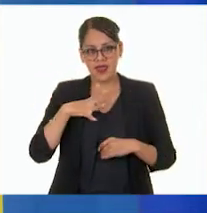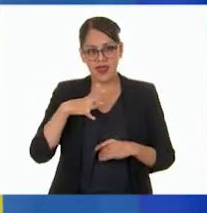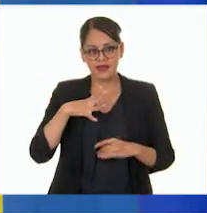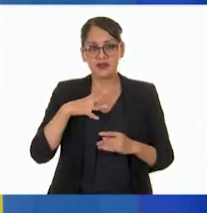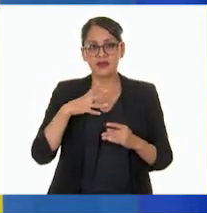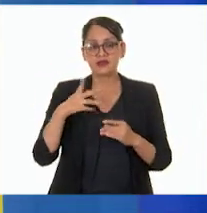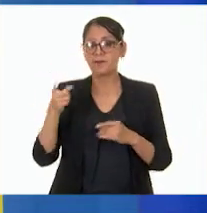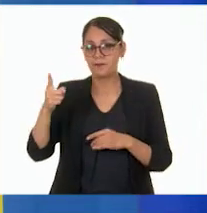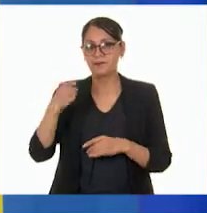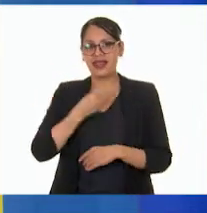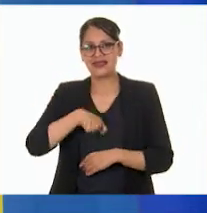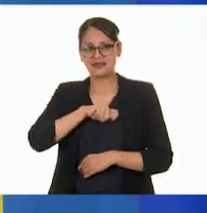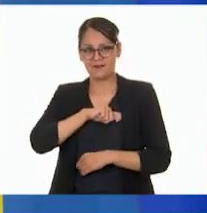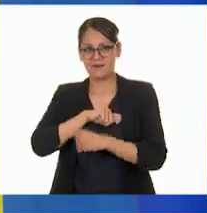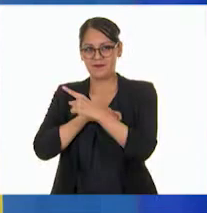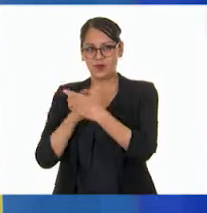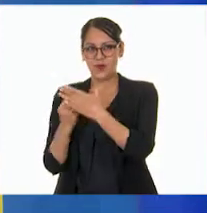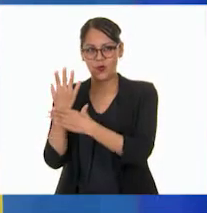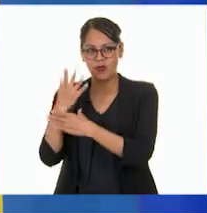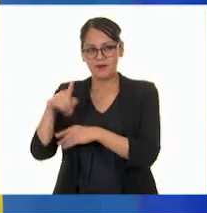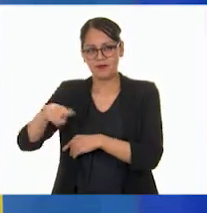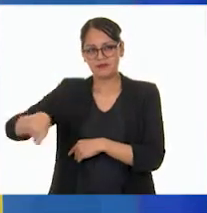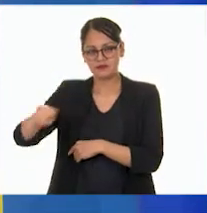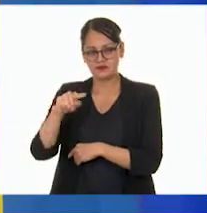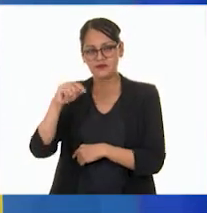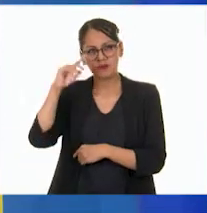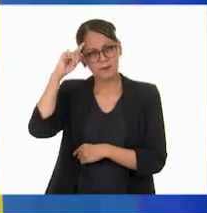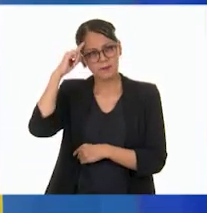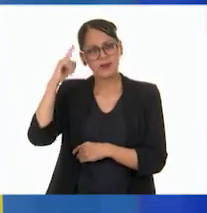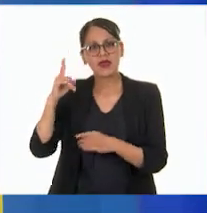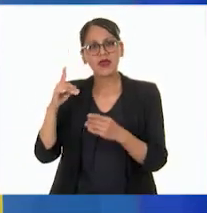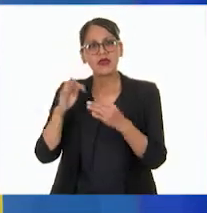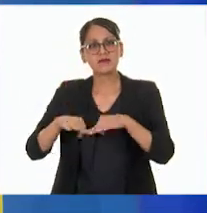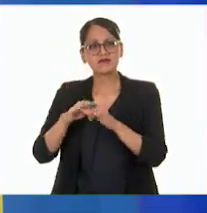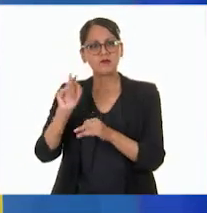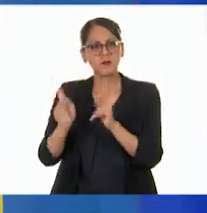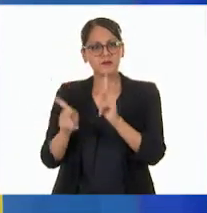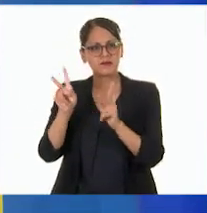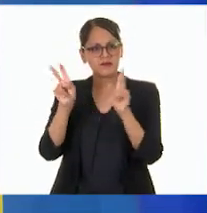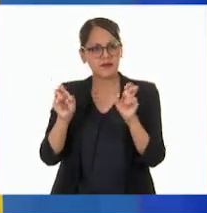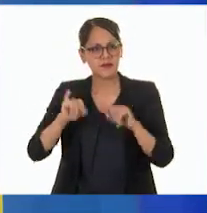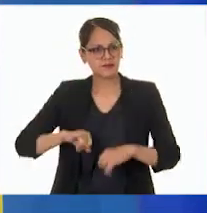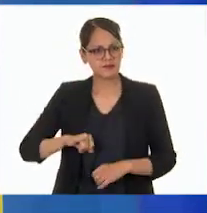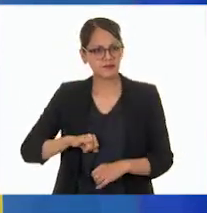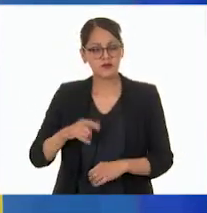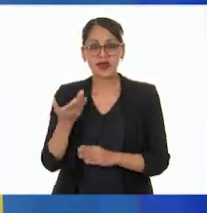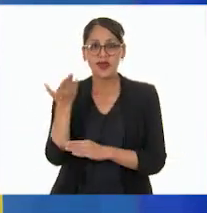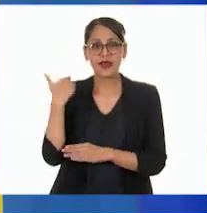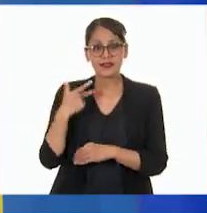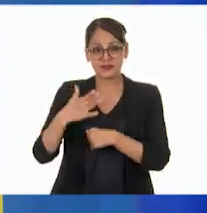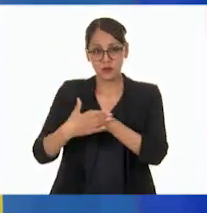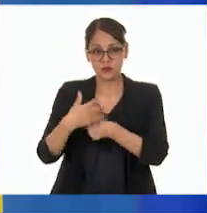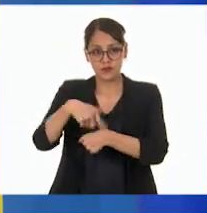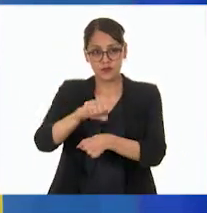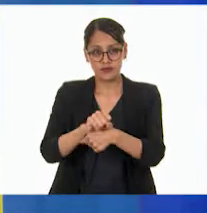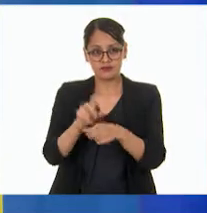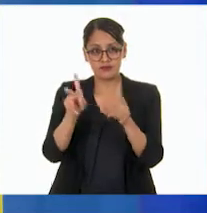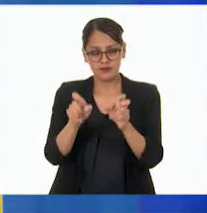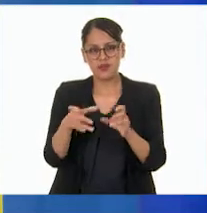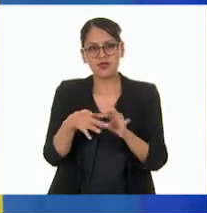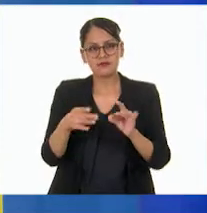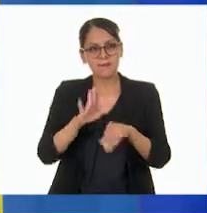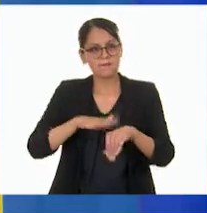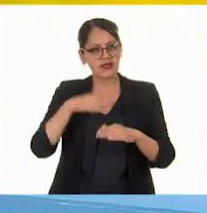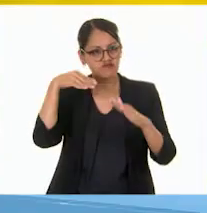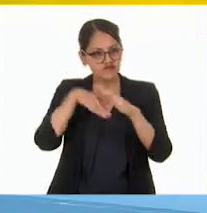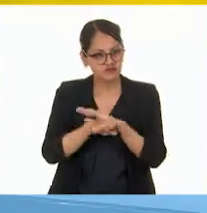de la Nueva España. De hecho, platicaremos sobre un tema muy interesante y la sesión de la siguiente semana lo seguiremos